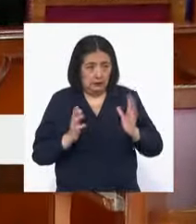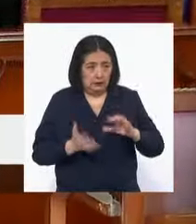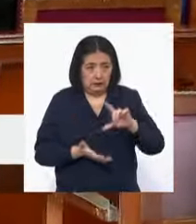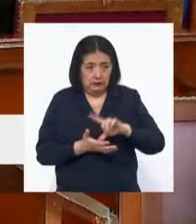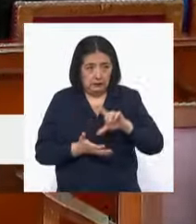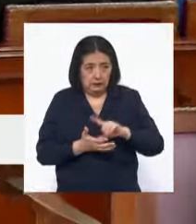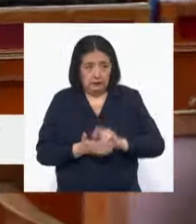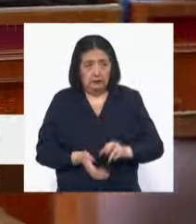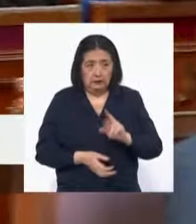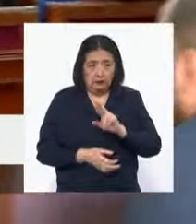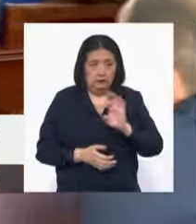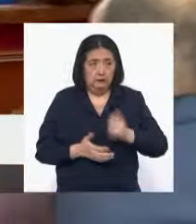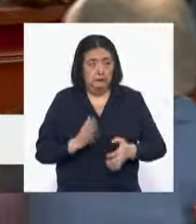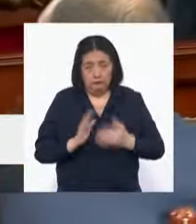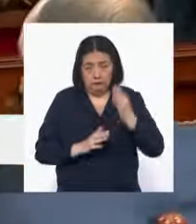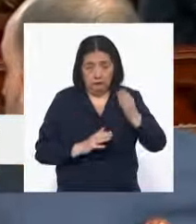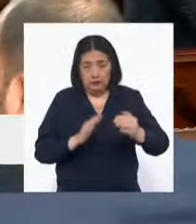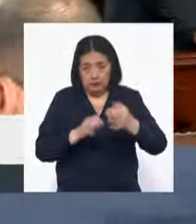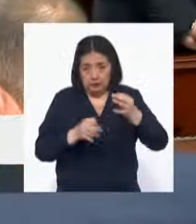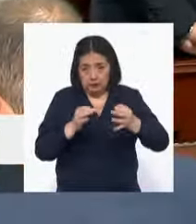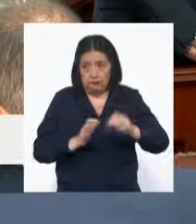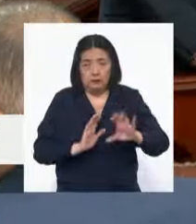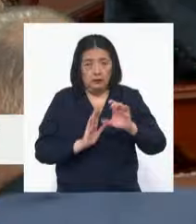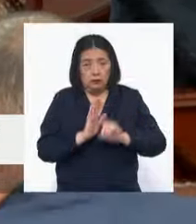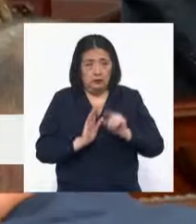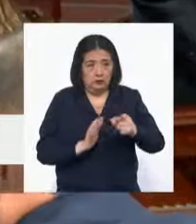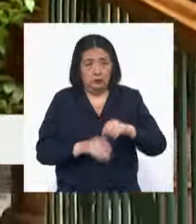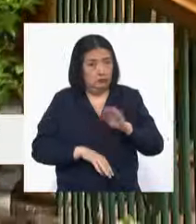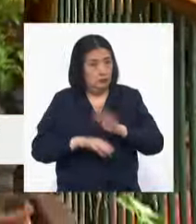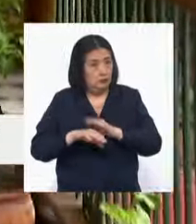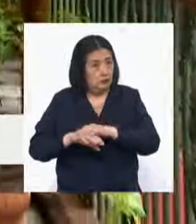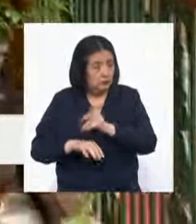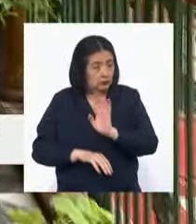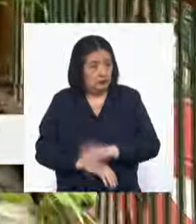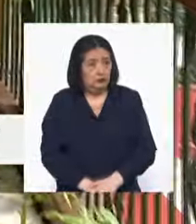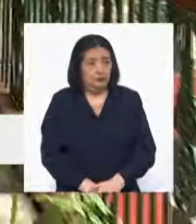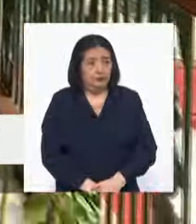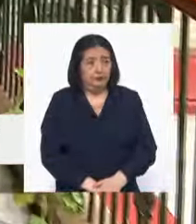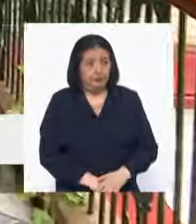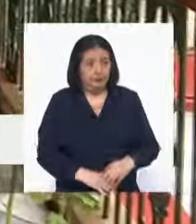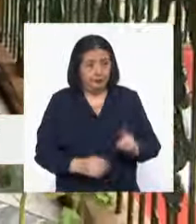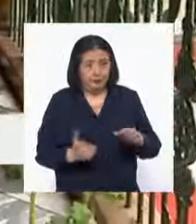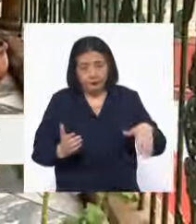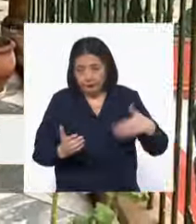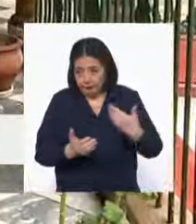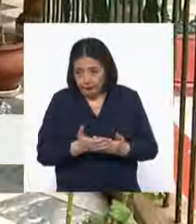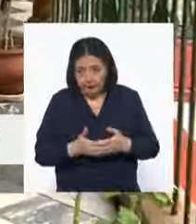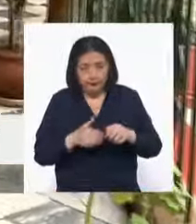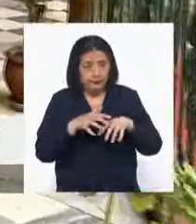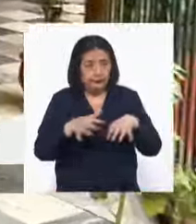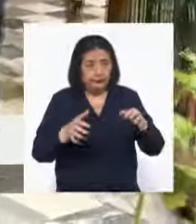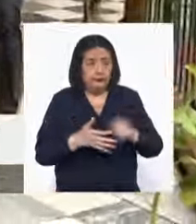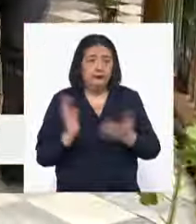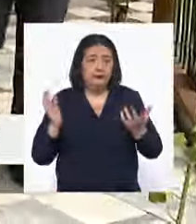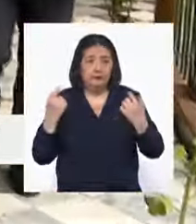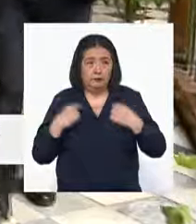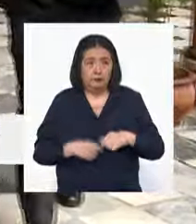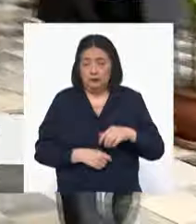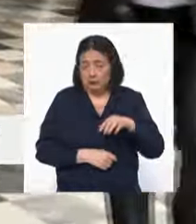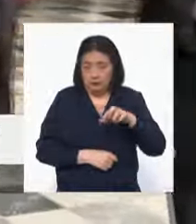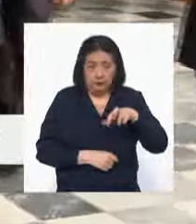López Aliaga, se presentó en el Tribunal Constitucional realizando esta advertencia. López Aliaga llegó a la audiencia en la que el magistrado Pedro